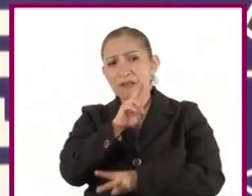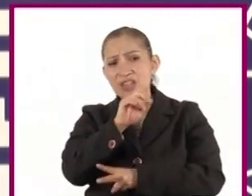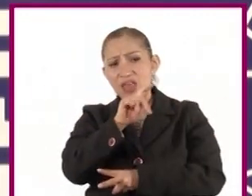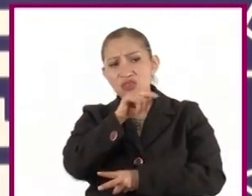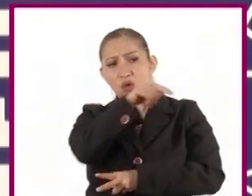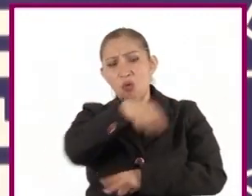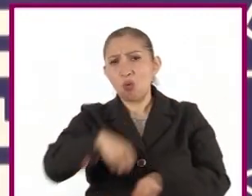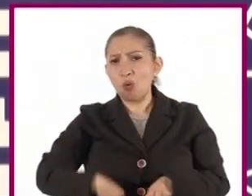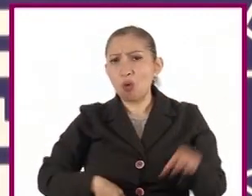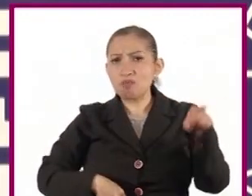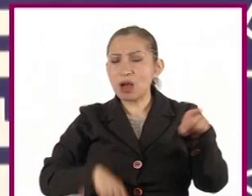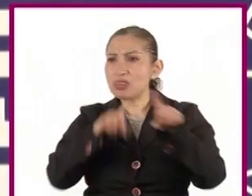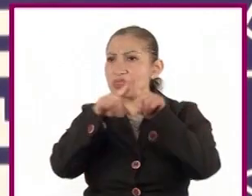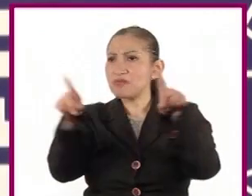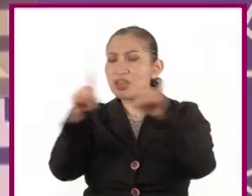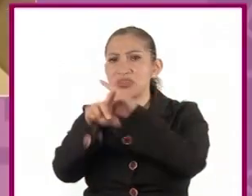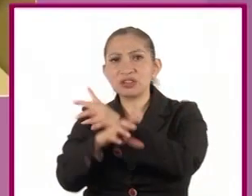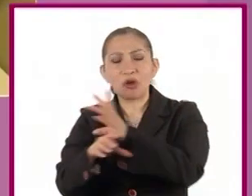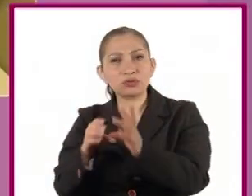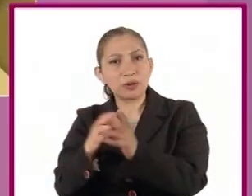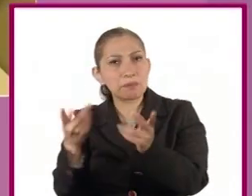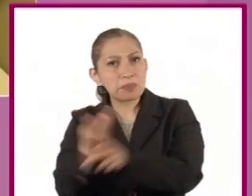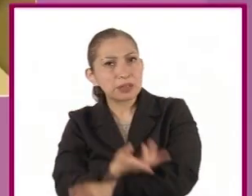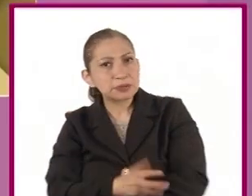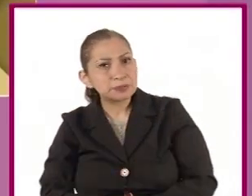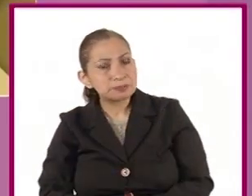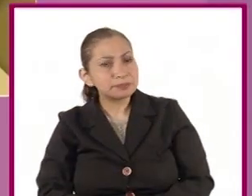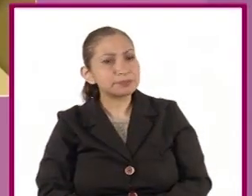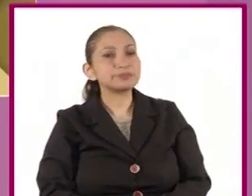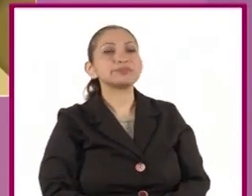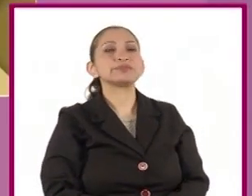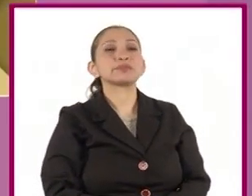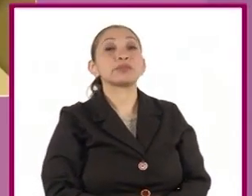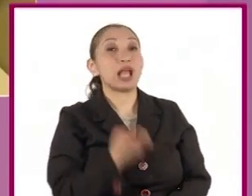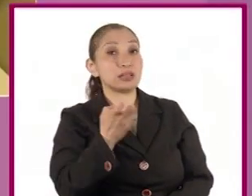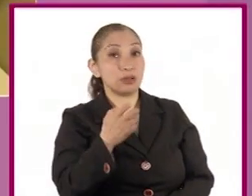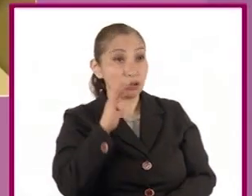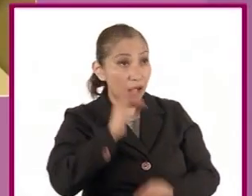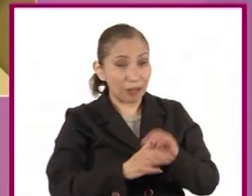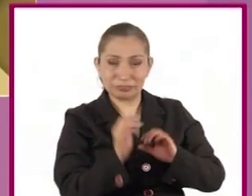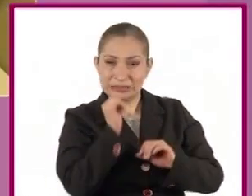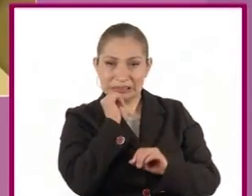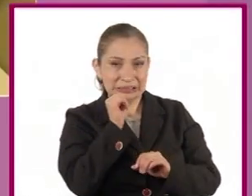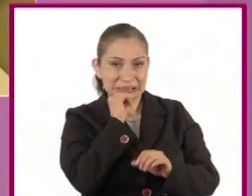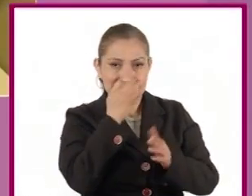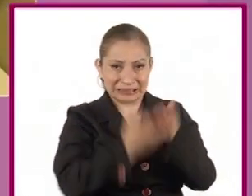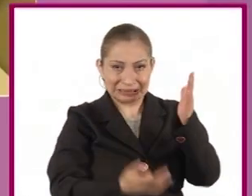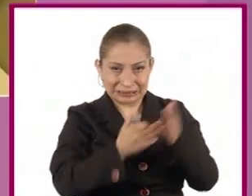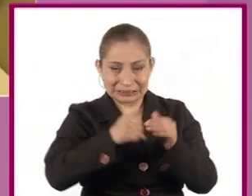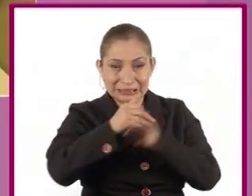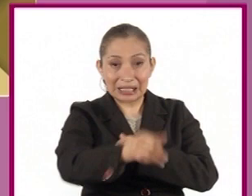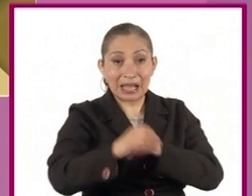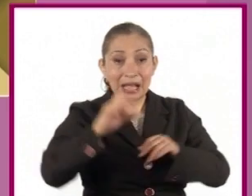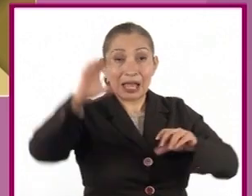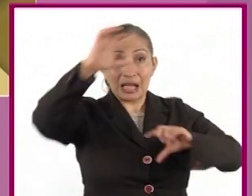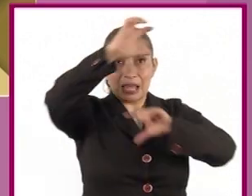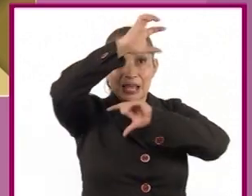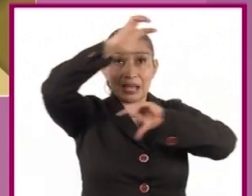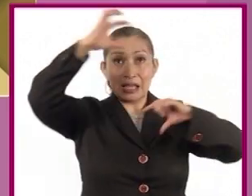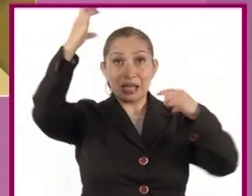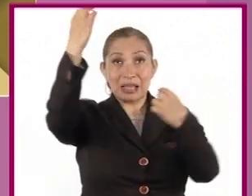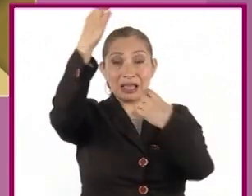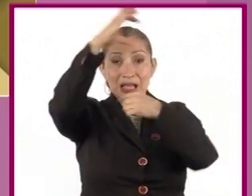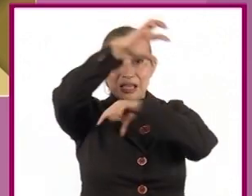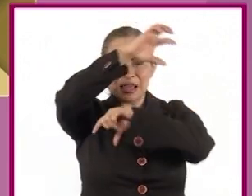responsable de tantas cosas. Y eso no es todo. En las altas latitudes, alrededor de